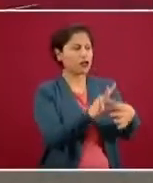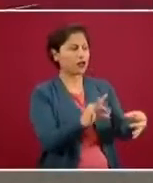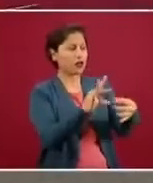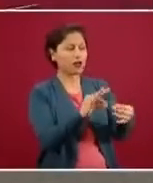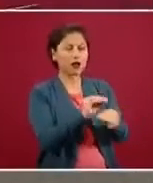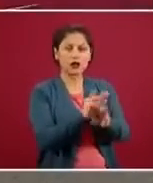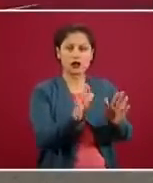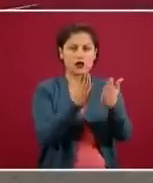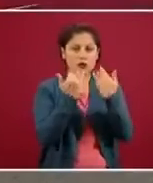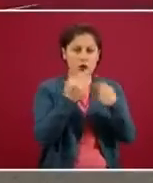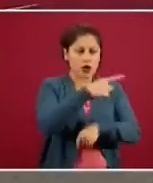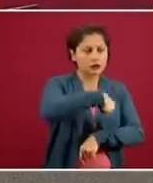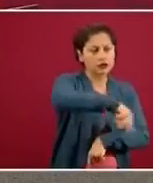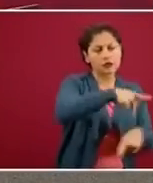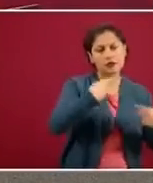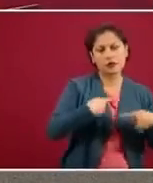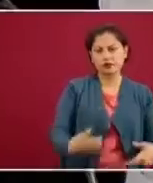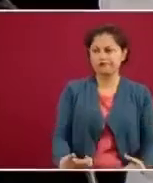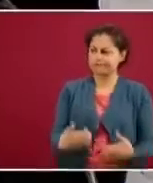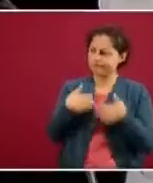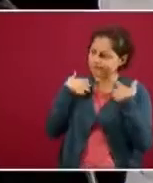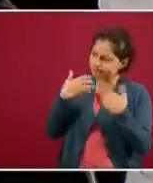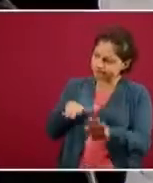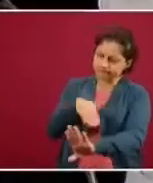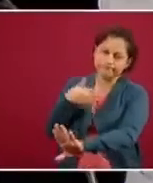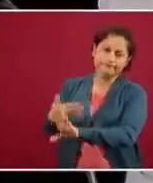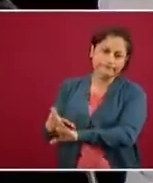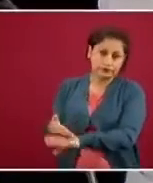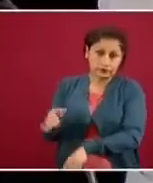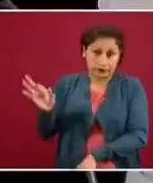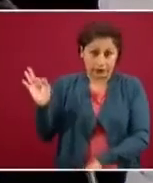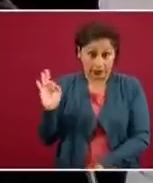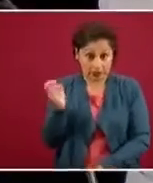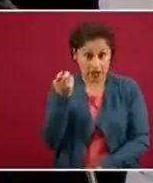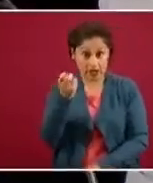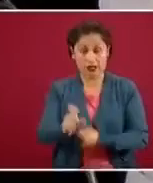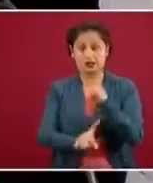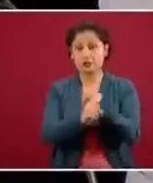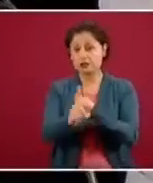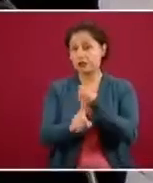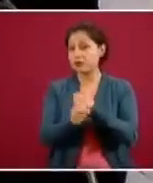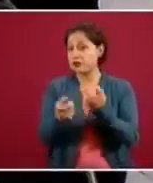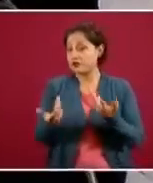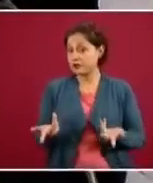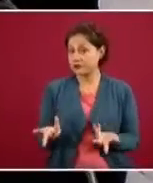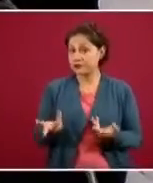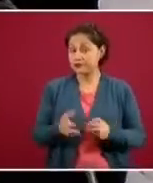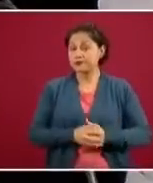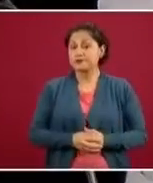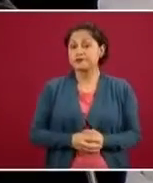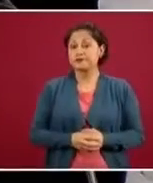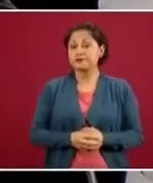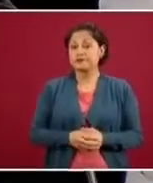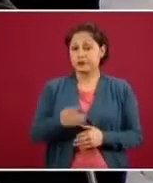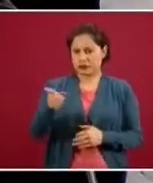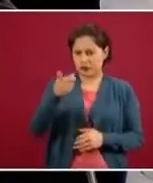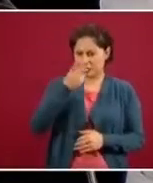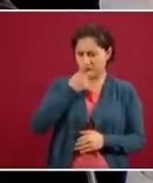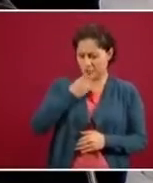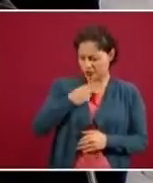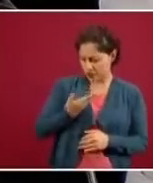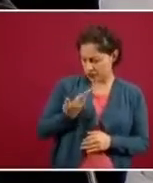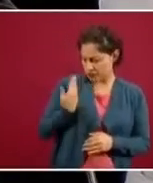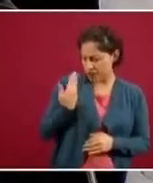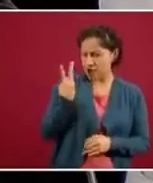se está molestando y por eso quizá venga el enojo de parte de la ciudadanía. En esta estrategia que plantearon hace